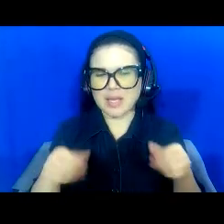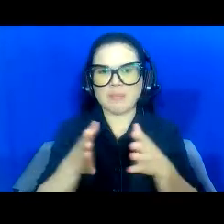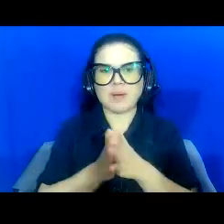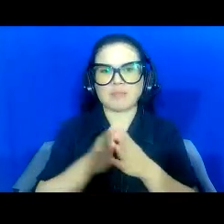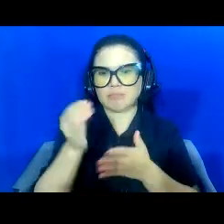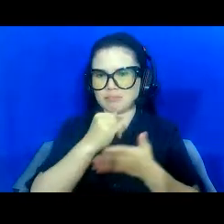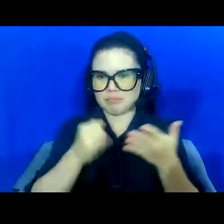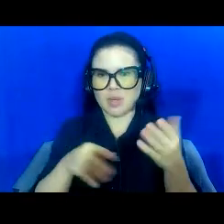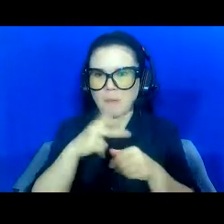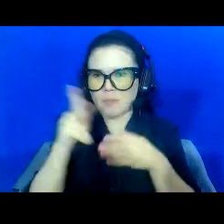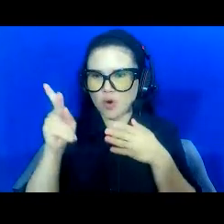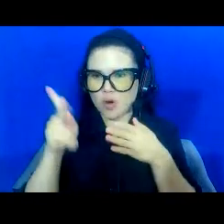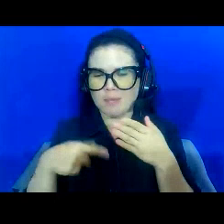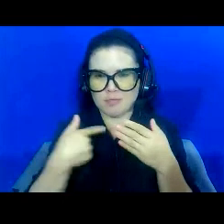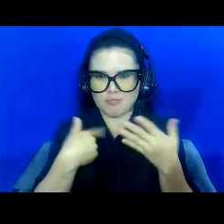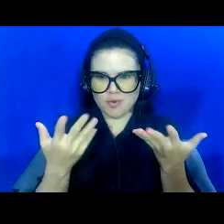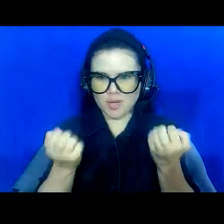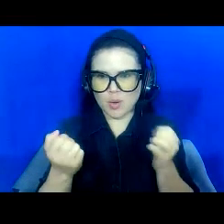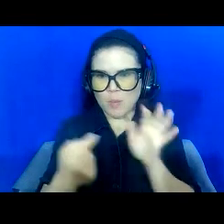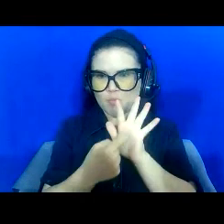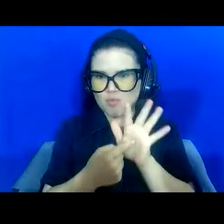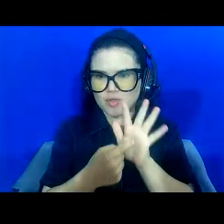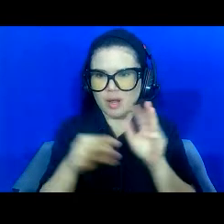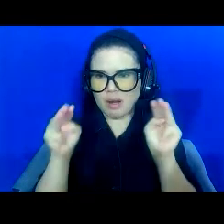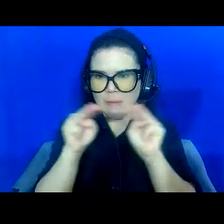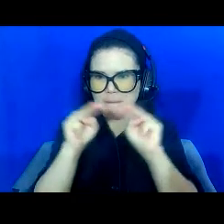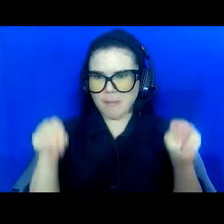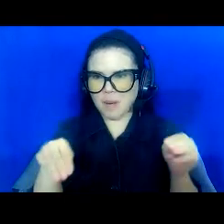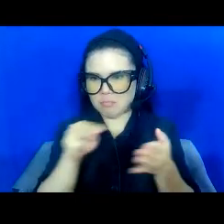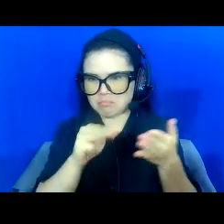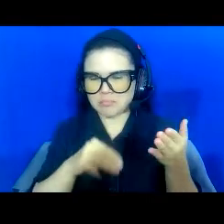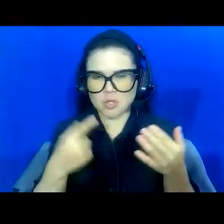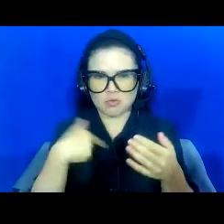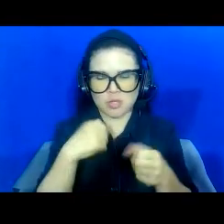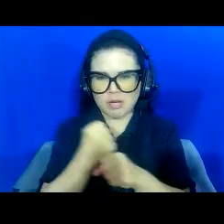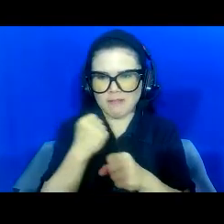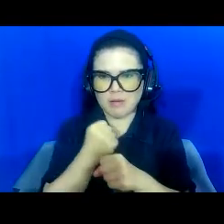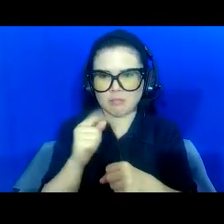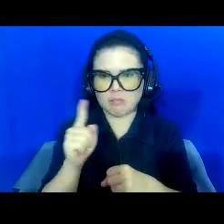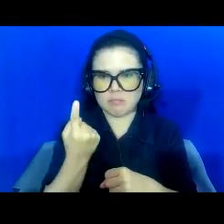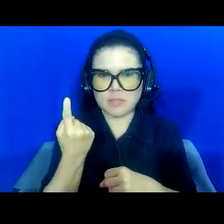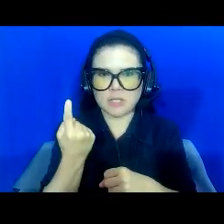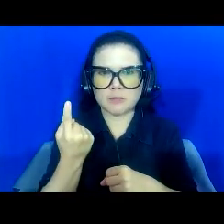quiero presentarles los mapas que estuvimos trabajando. El primero que les quiero presentar es el de índice de